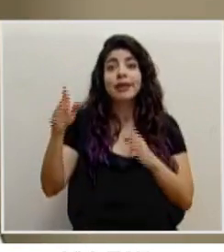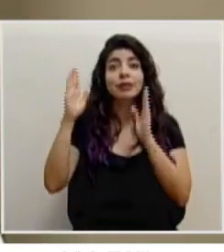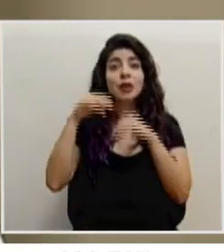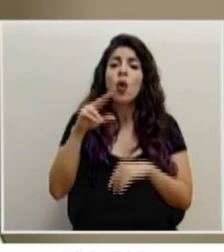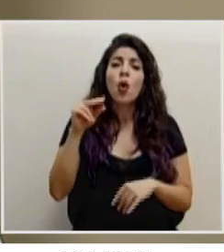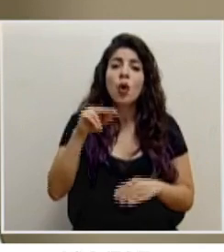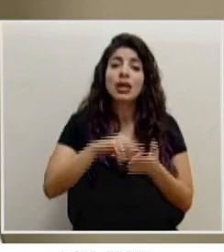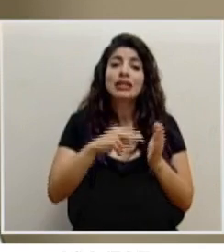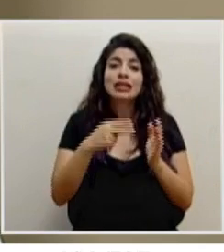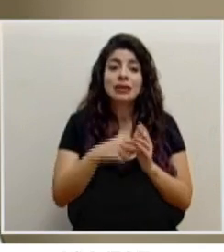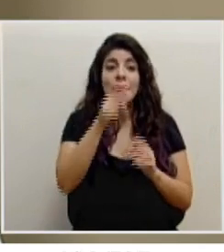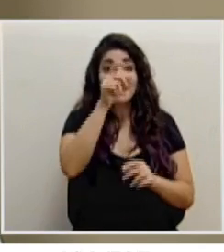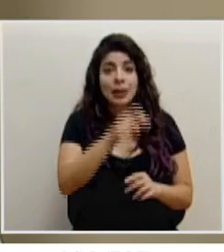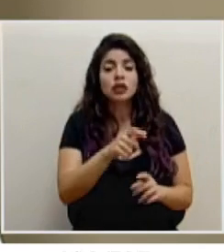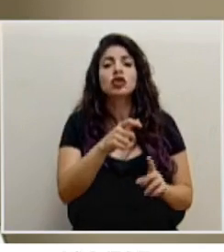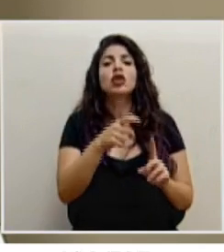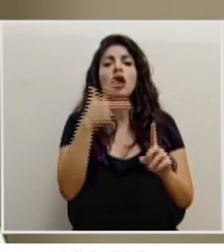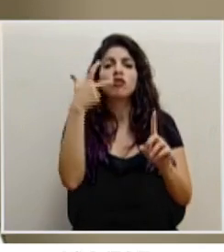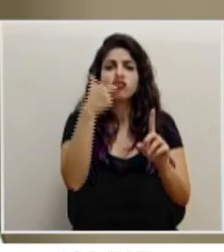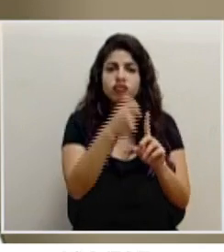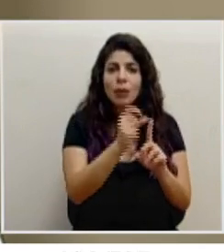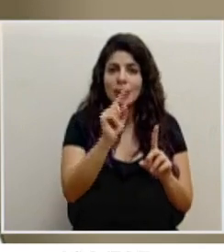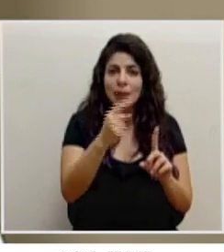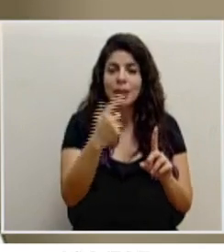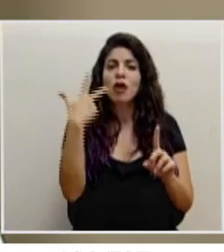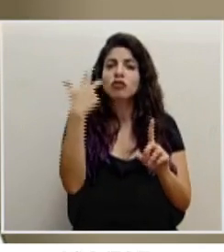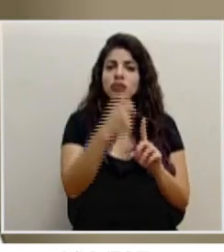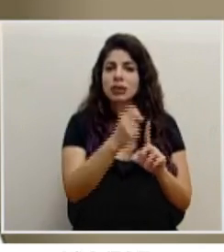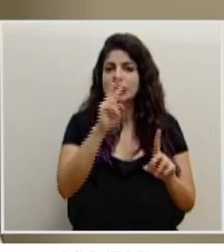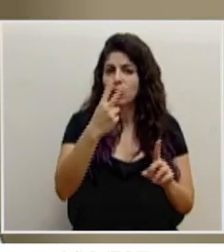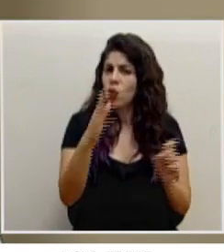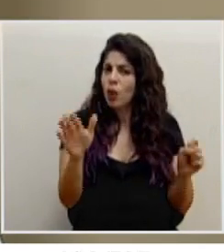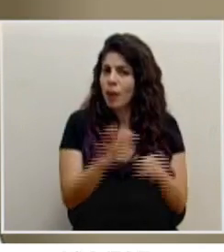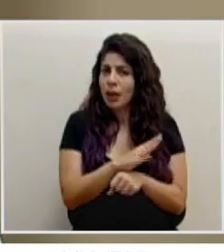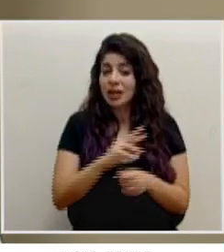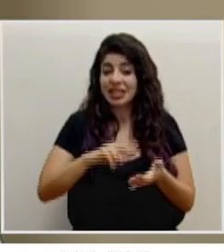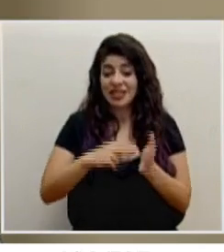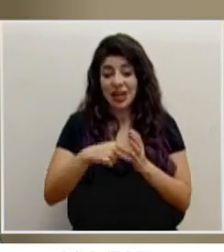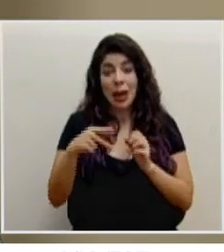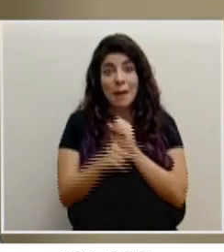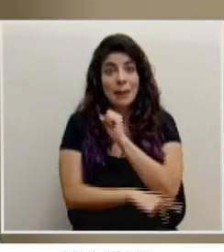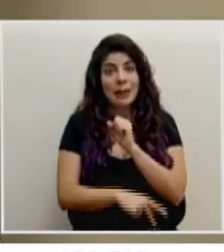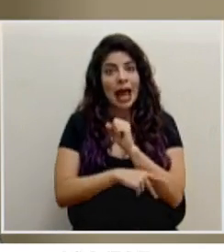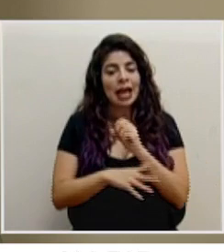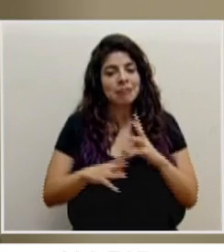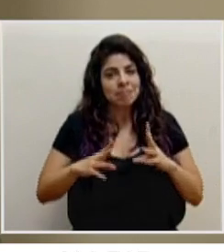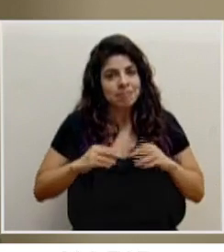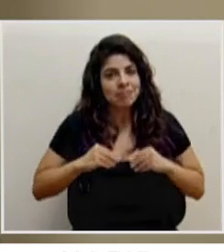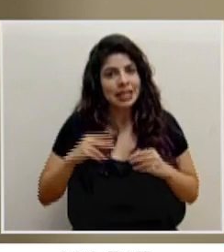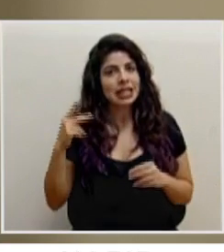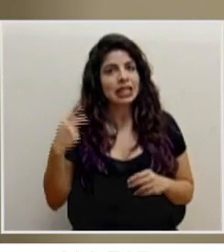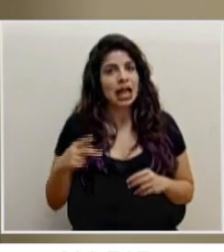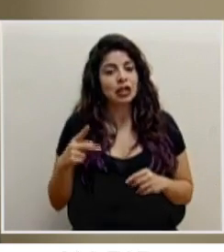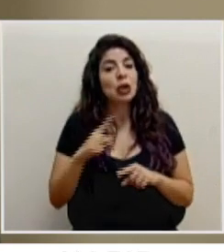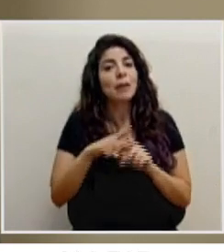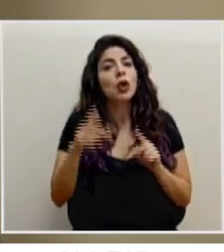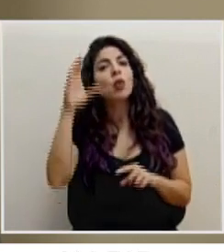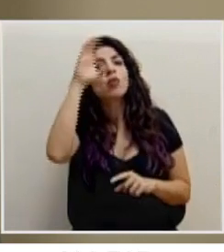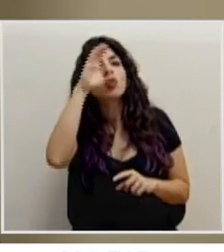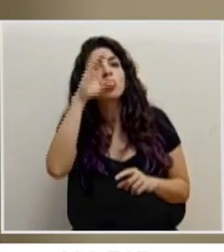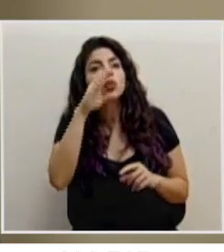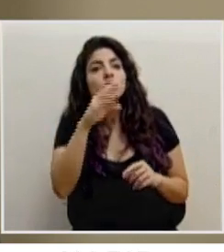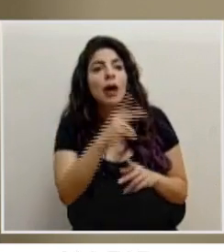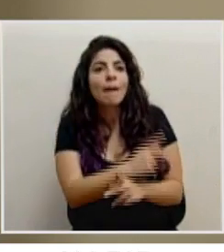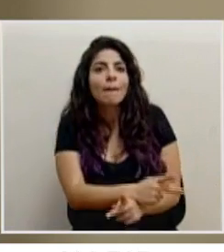personas el esquema completo. Esto representa como país asumir un riesgo, el cual se toma con el fin de brindar protección a una